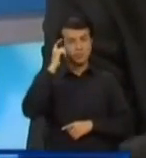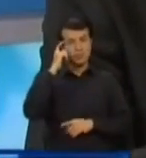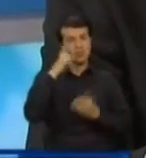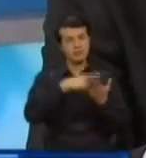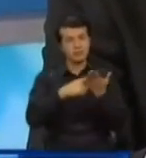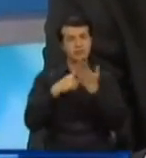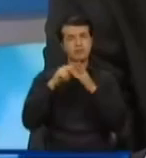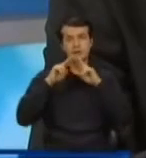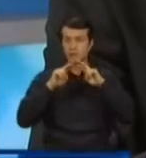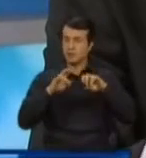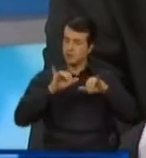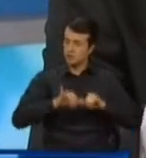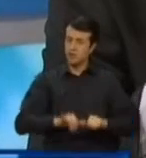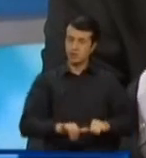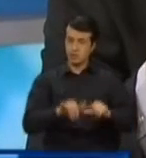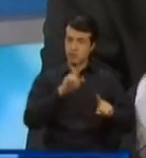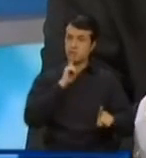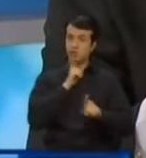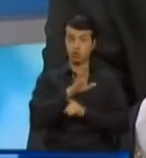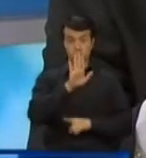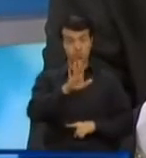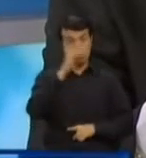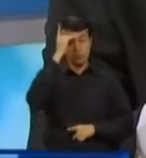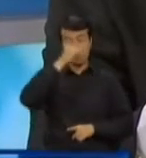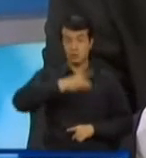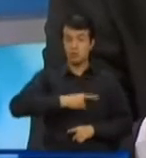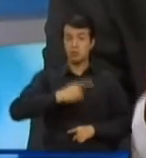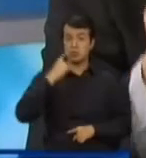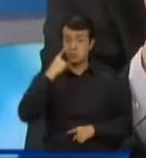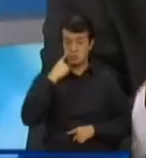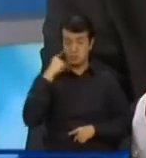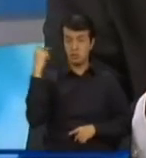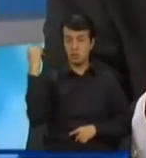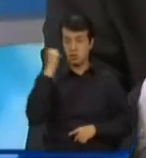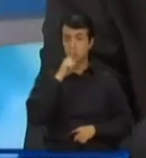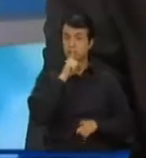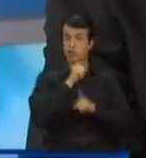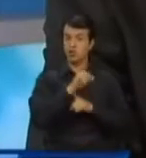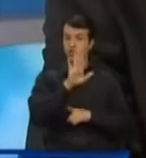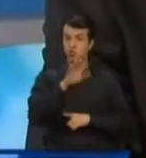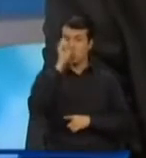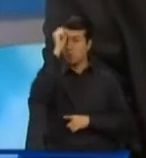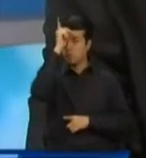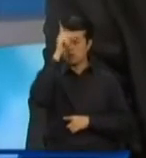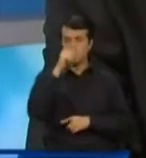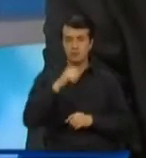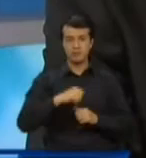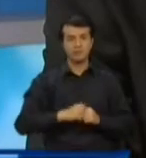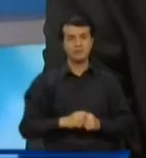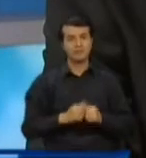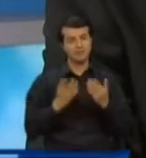análisis, con las investigaciones, y que sean ustedes los protagonistas quienes saquen sus propias